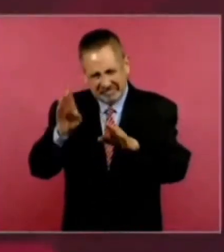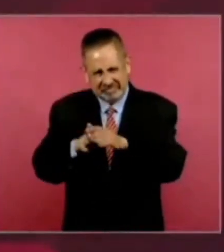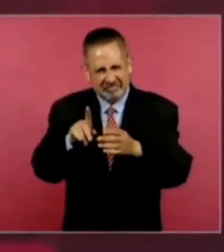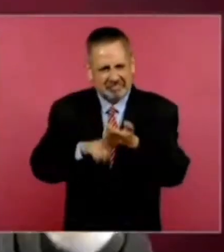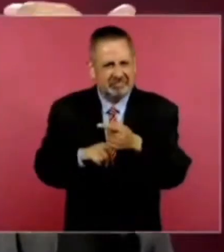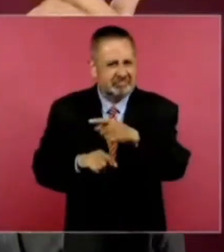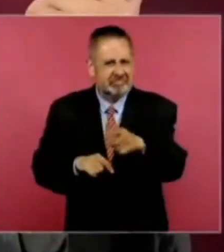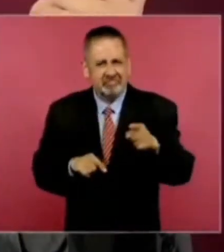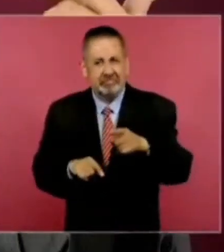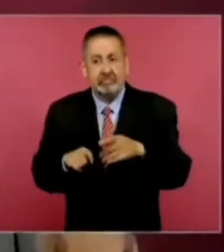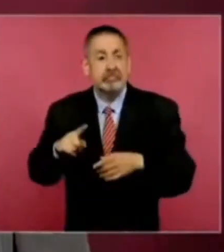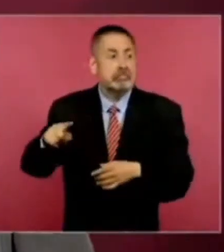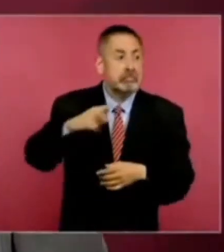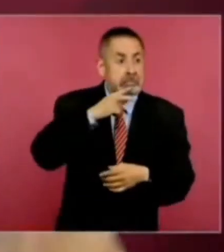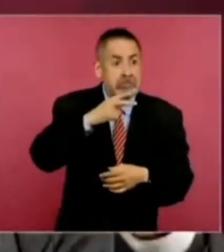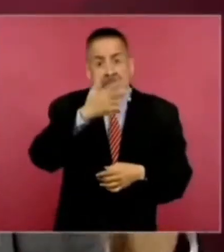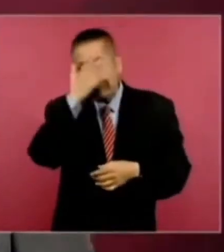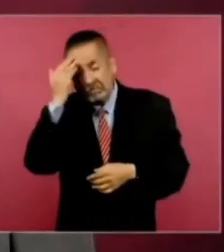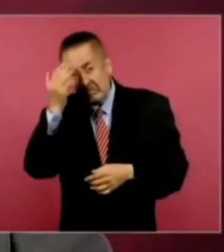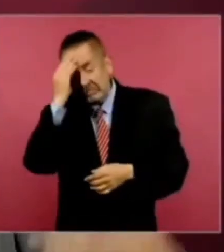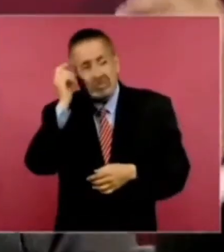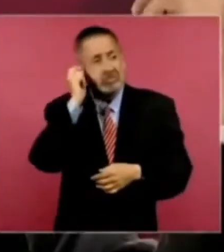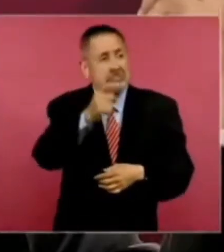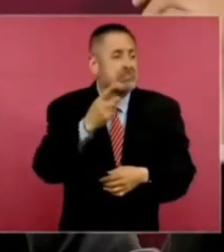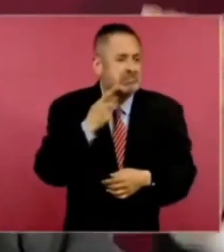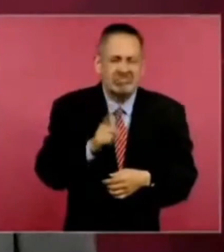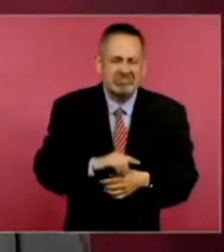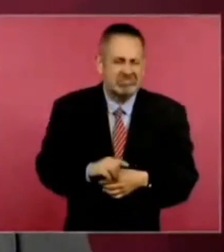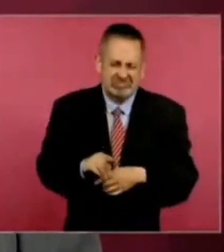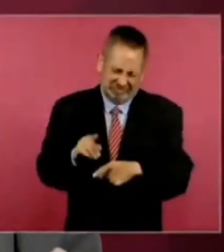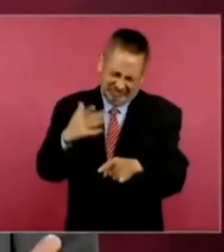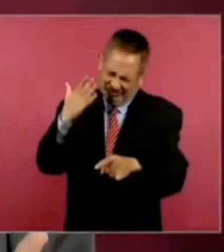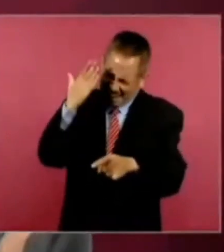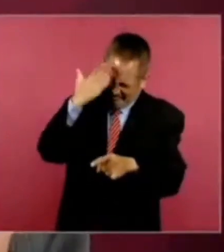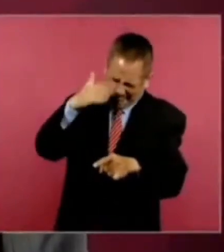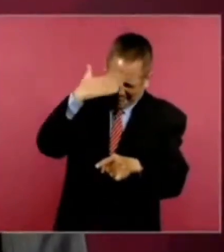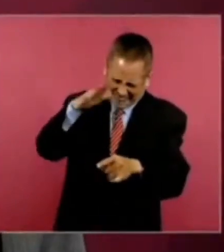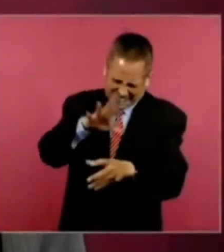con menos analfabetismo político en el mundo.